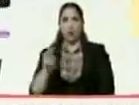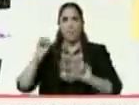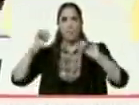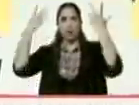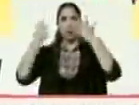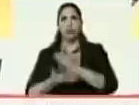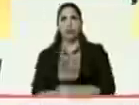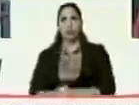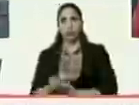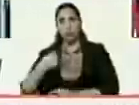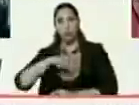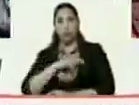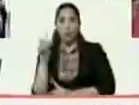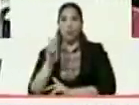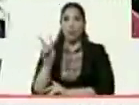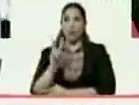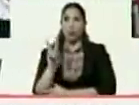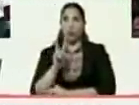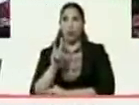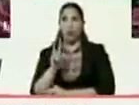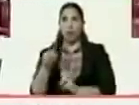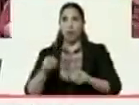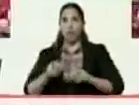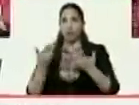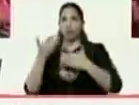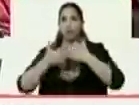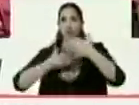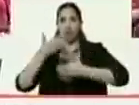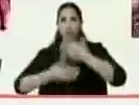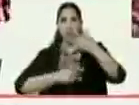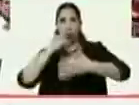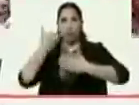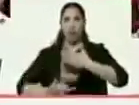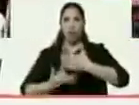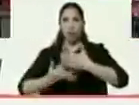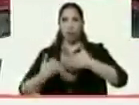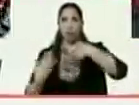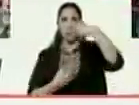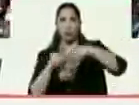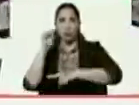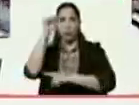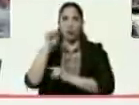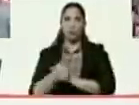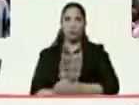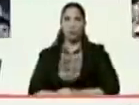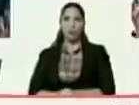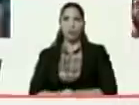venceremos, que nosotros en Venezuela llevaremos adelante el proyecto revolucionario.